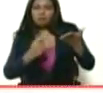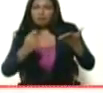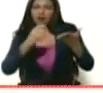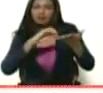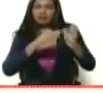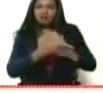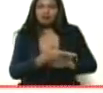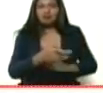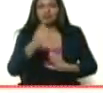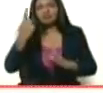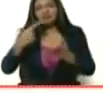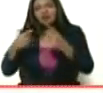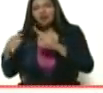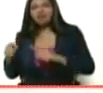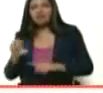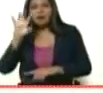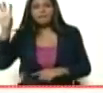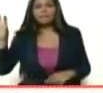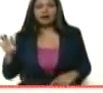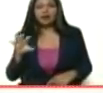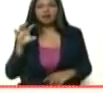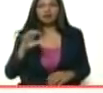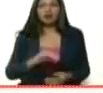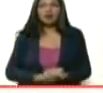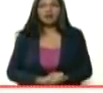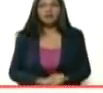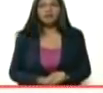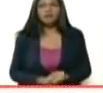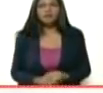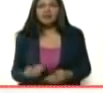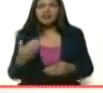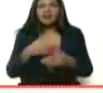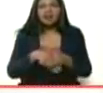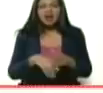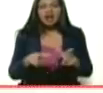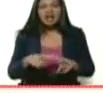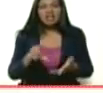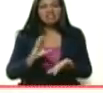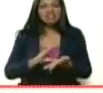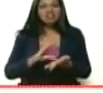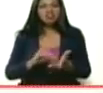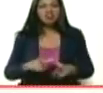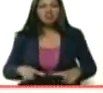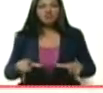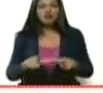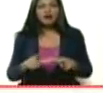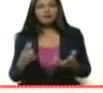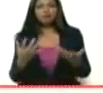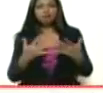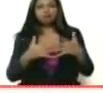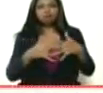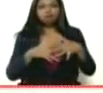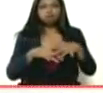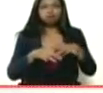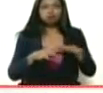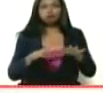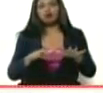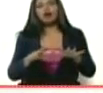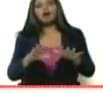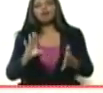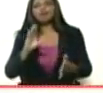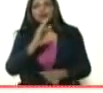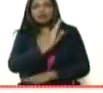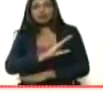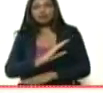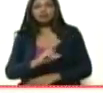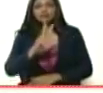epidemiológicos de otros países. Están recluidos en centros de diagnóstico integral en